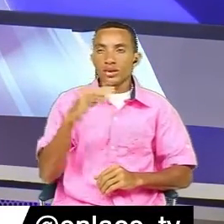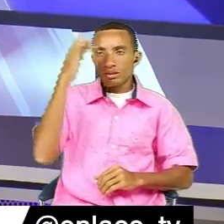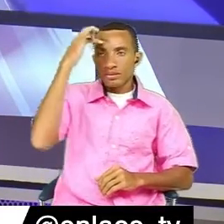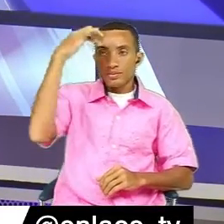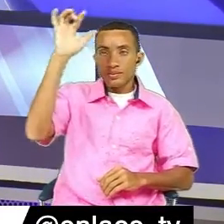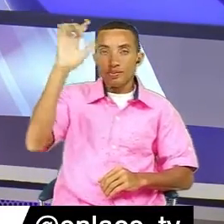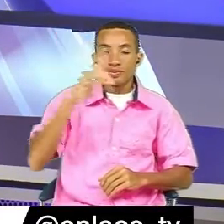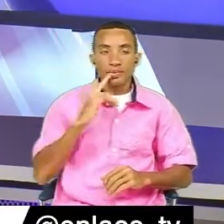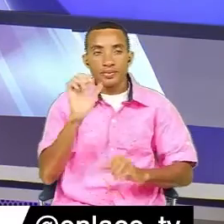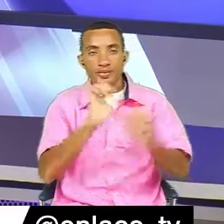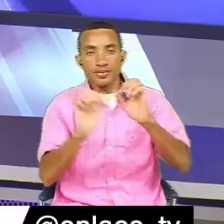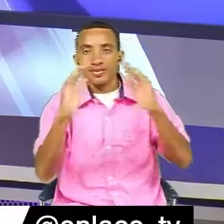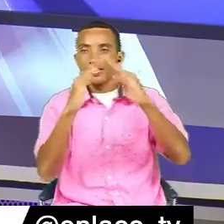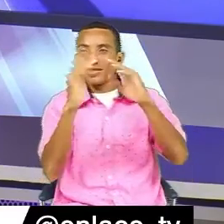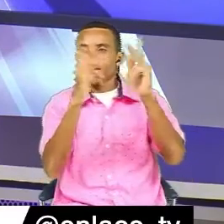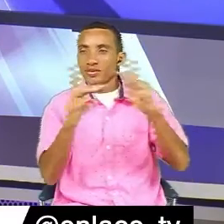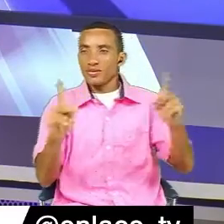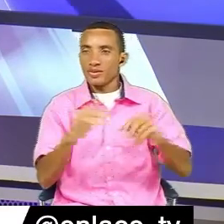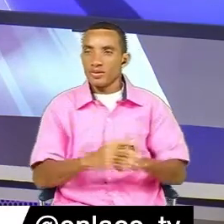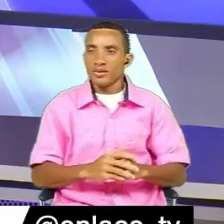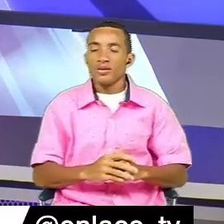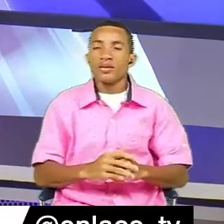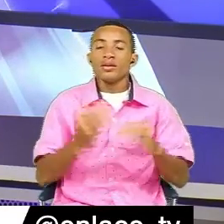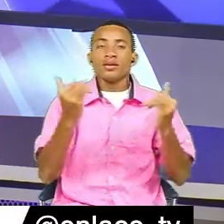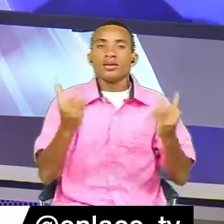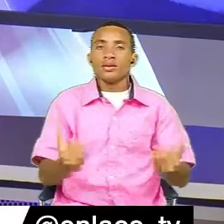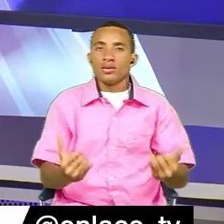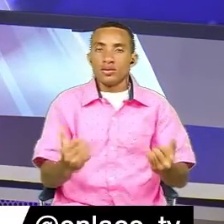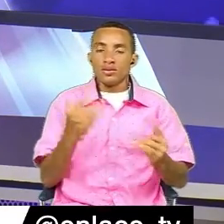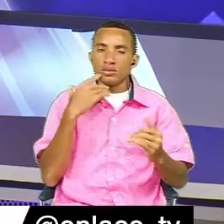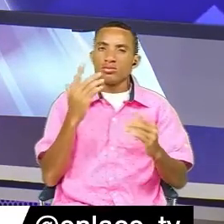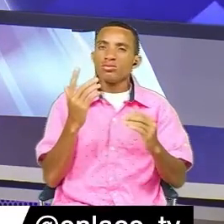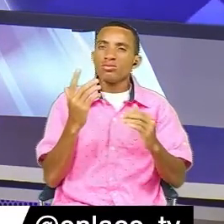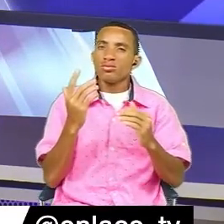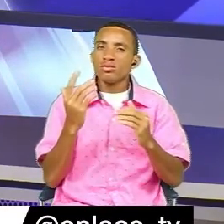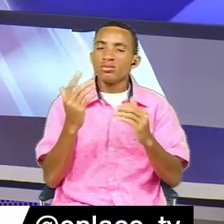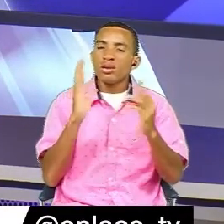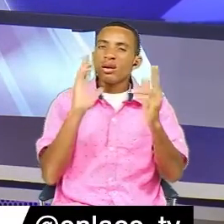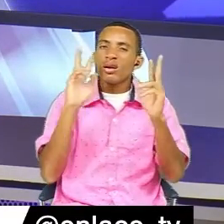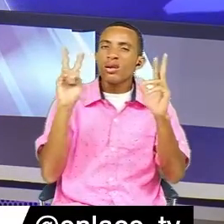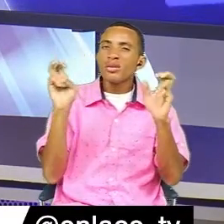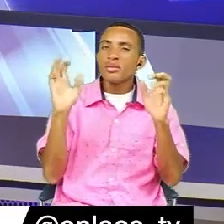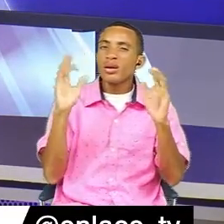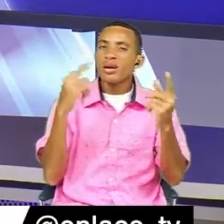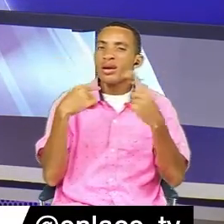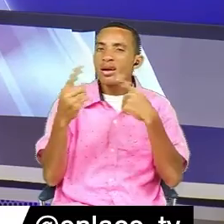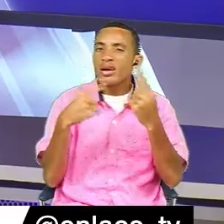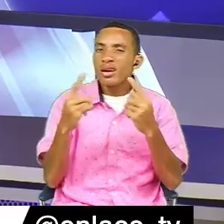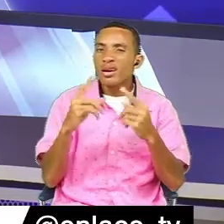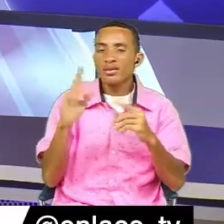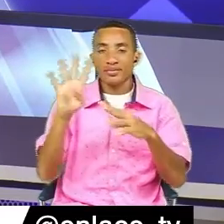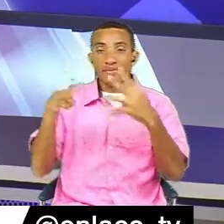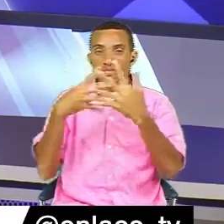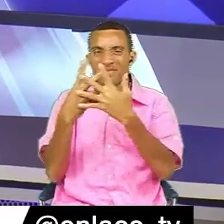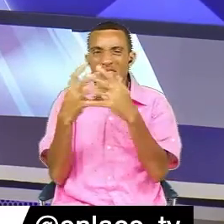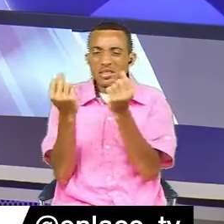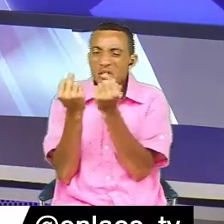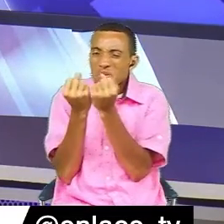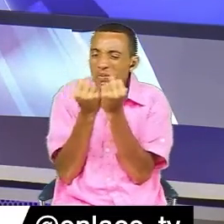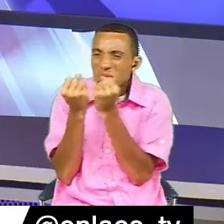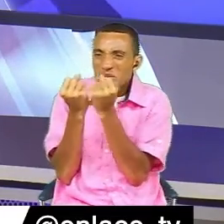del Pueblo, y con él hablaremos con respecto al hacinamiento en la cárcel de Barranca Bermeja. Y por supuesto, esta información se da en el